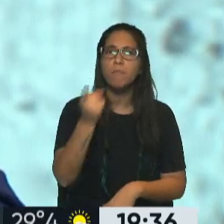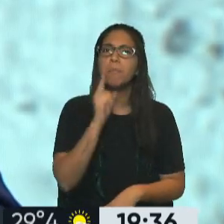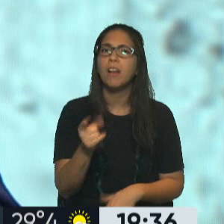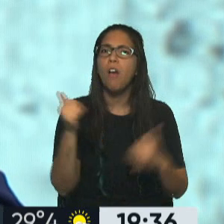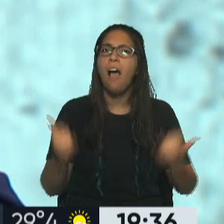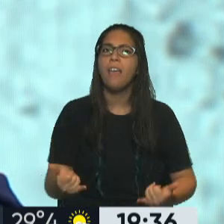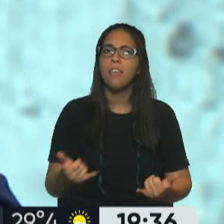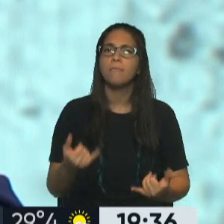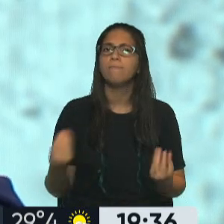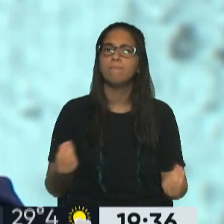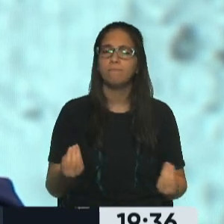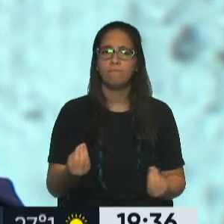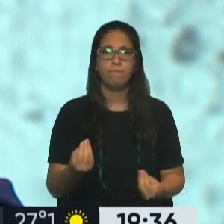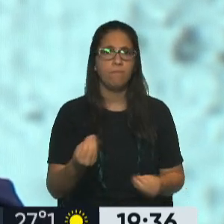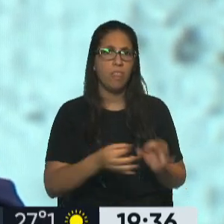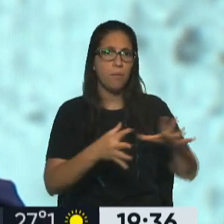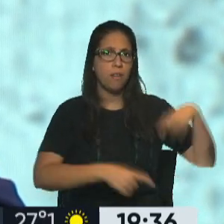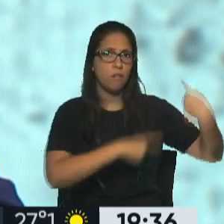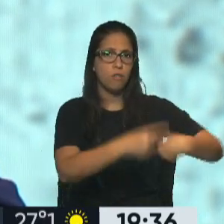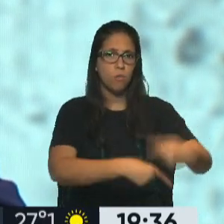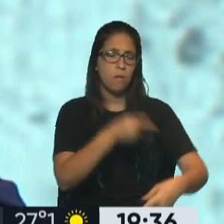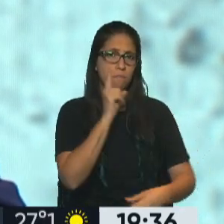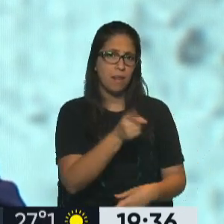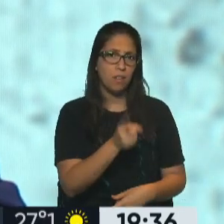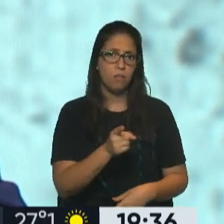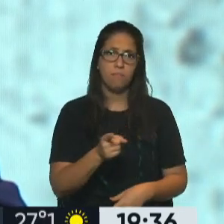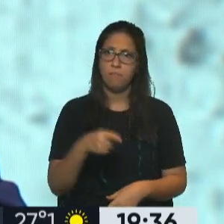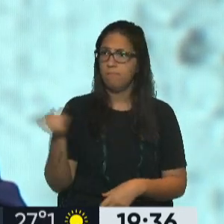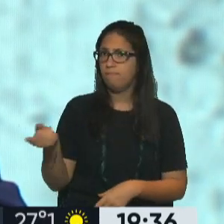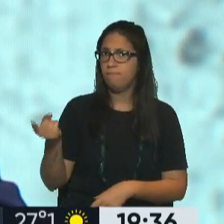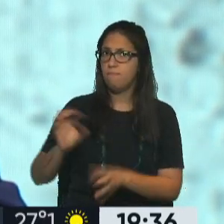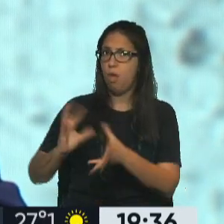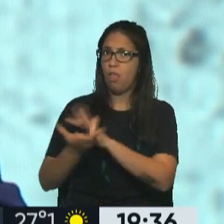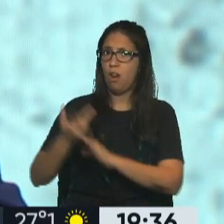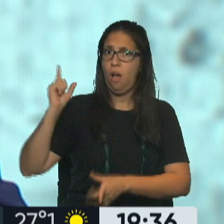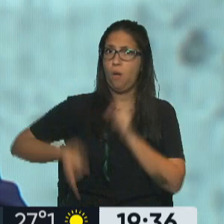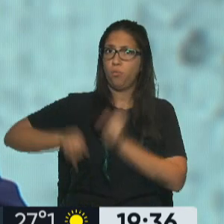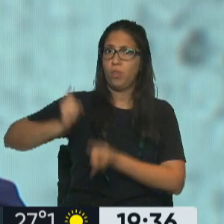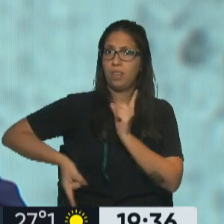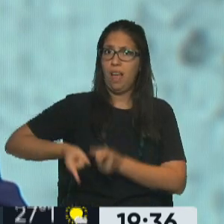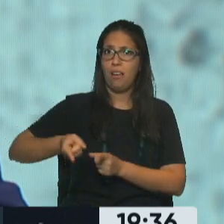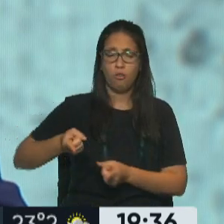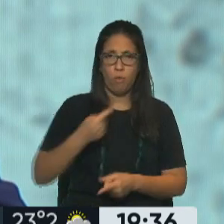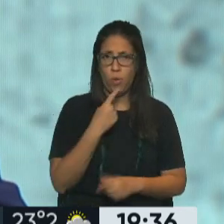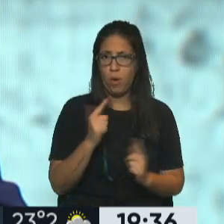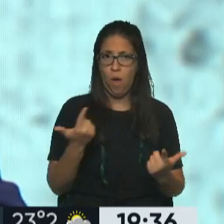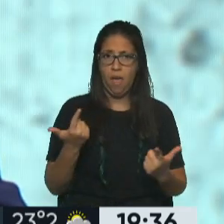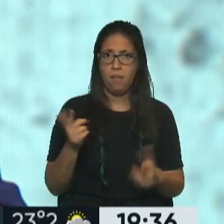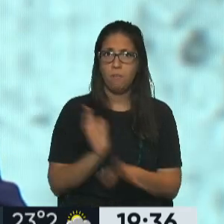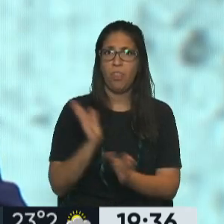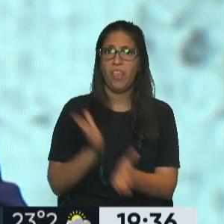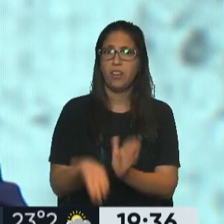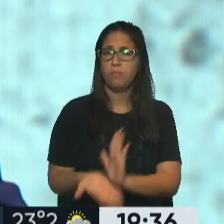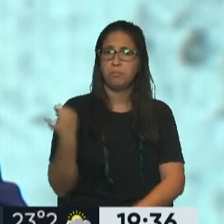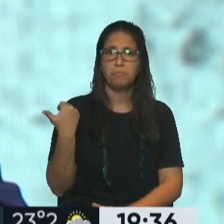juego una continuidad democrática y un modelo autoritario por otro lado este sin ninguna duda no con recortes de derechos